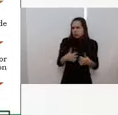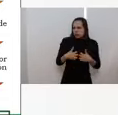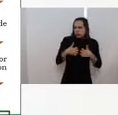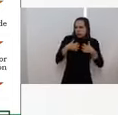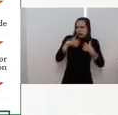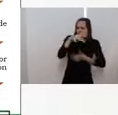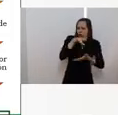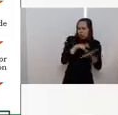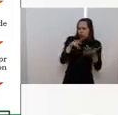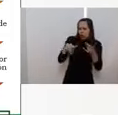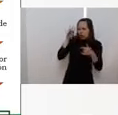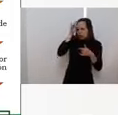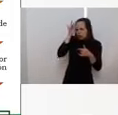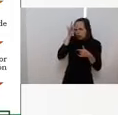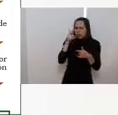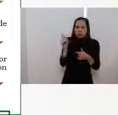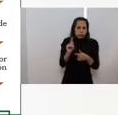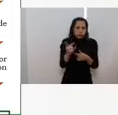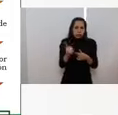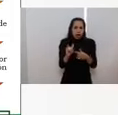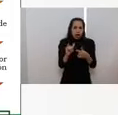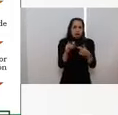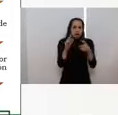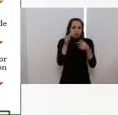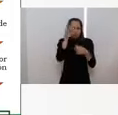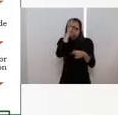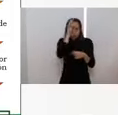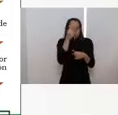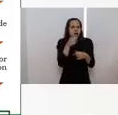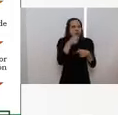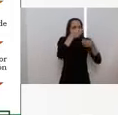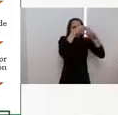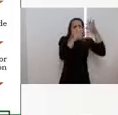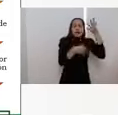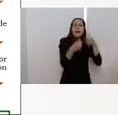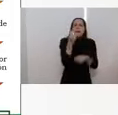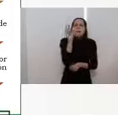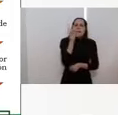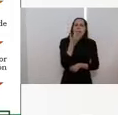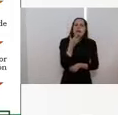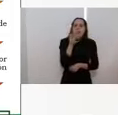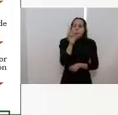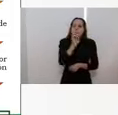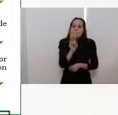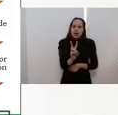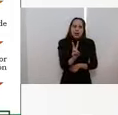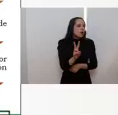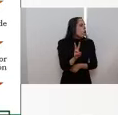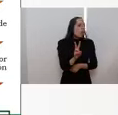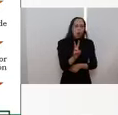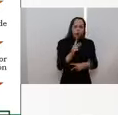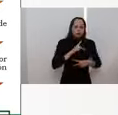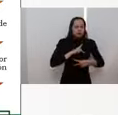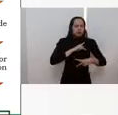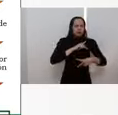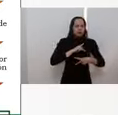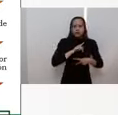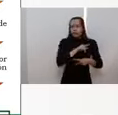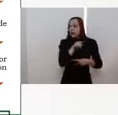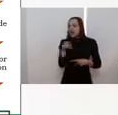porque el hospital estaba preparada entonces ustedes ven en verde el área no respiratoria en azul el área respiratoria